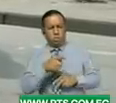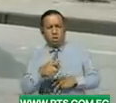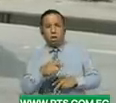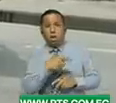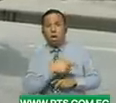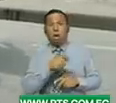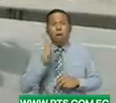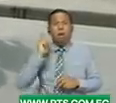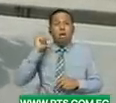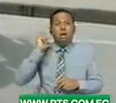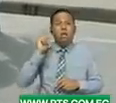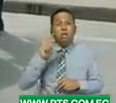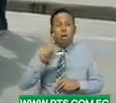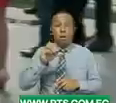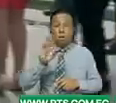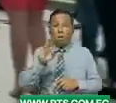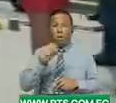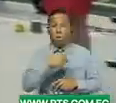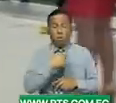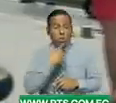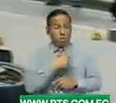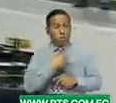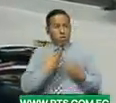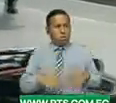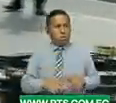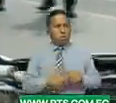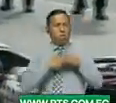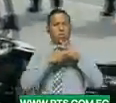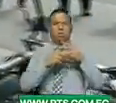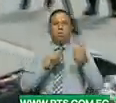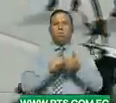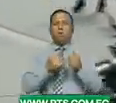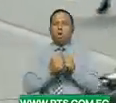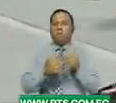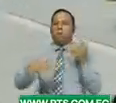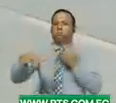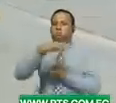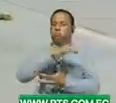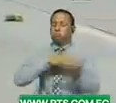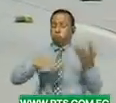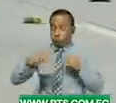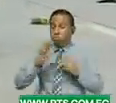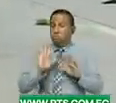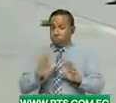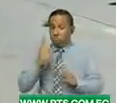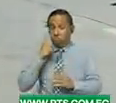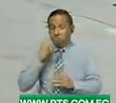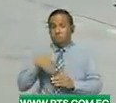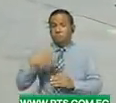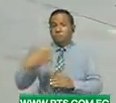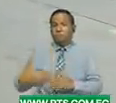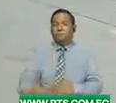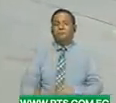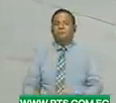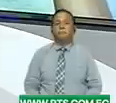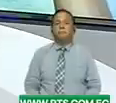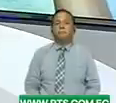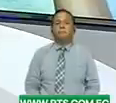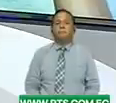los Lobos habría desatado esta ola de violencia en la parroquia porteña, informó Richard